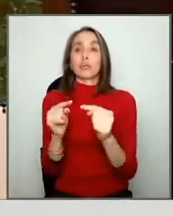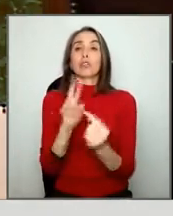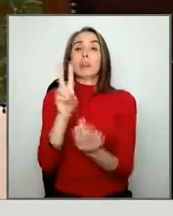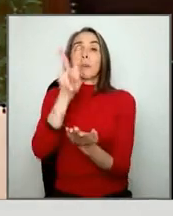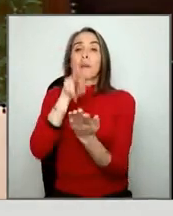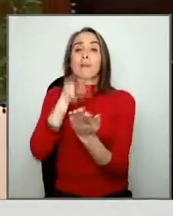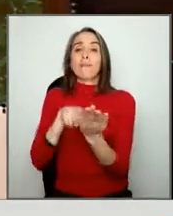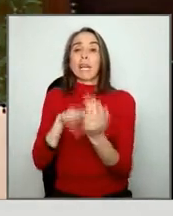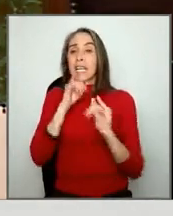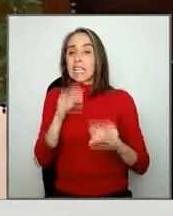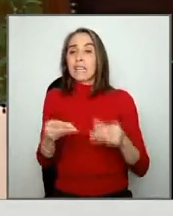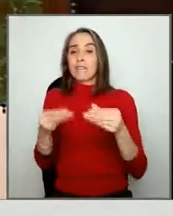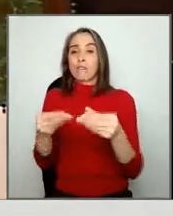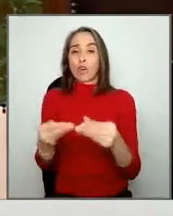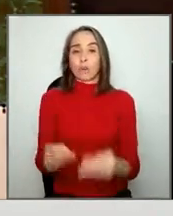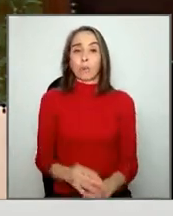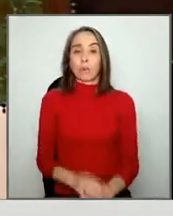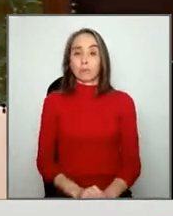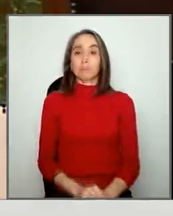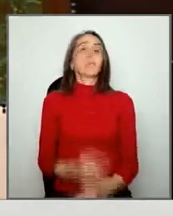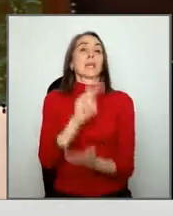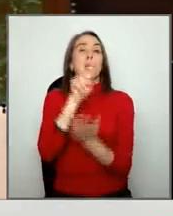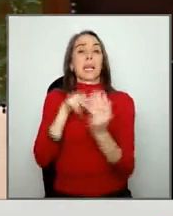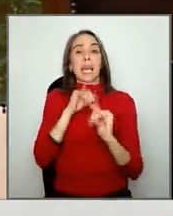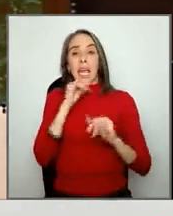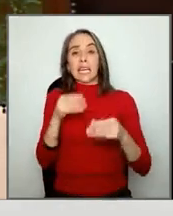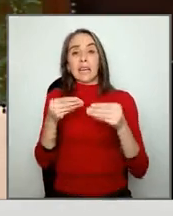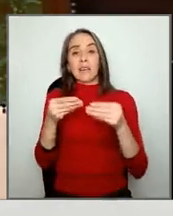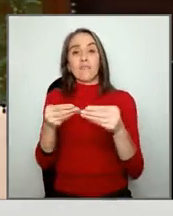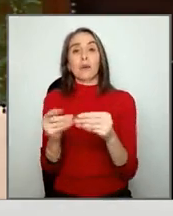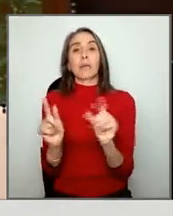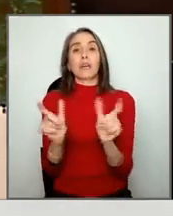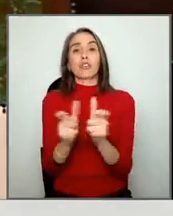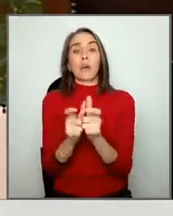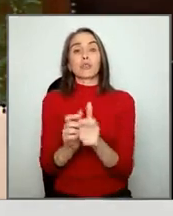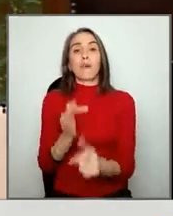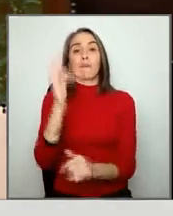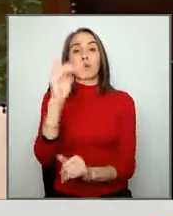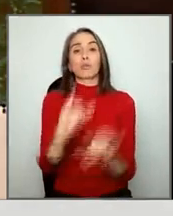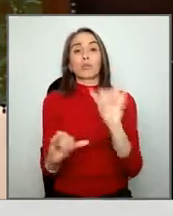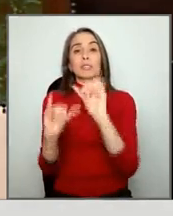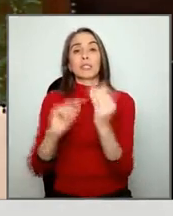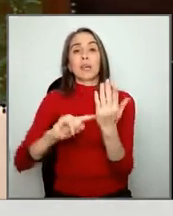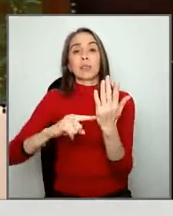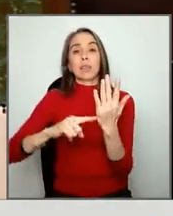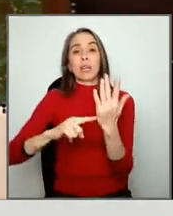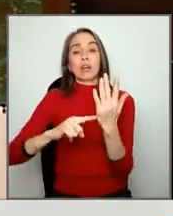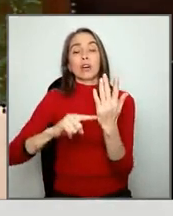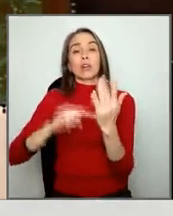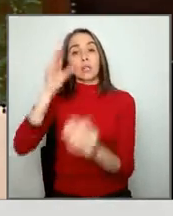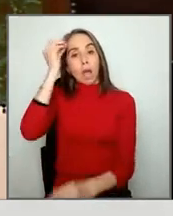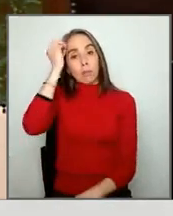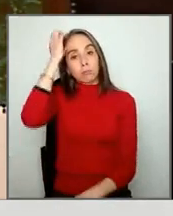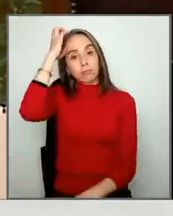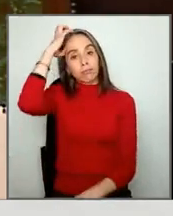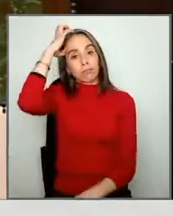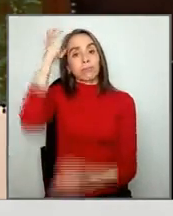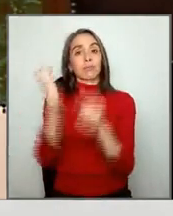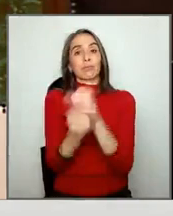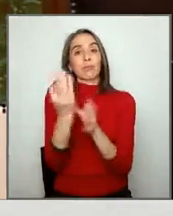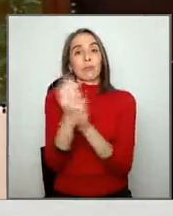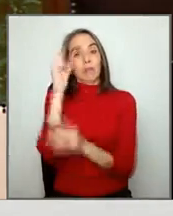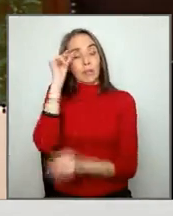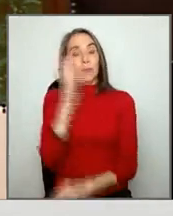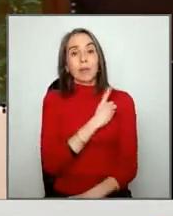informe rinde el informe de la comisión de futuro ciencias tecnología conocimiento e Innovación la diputada